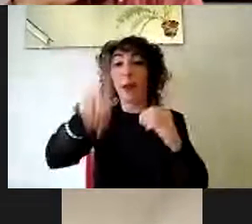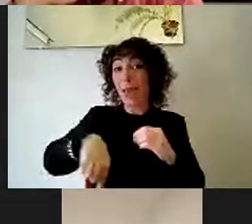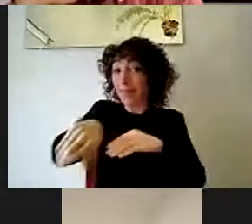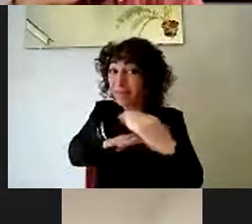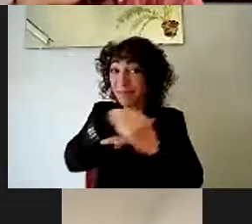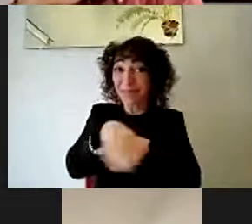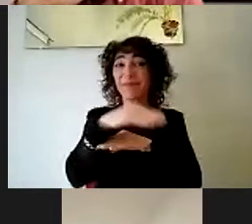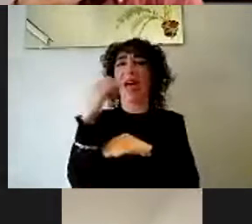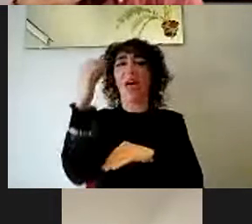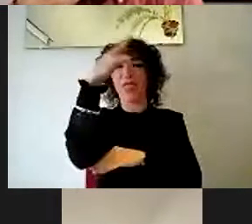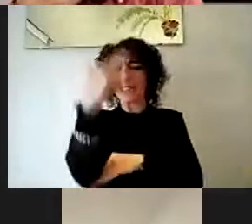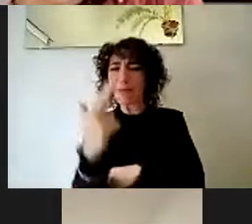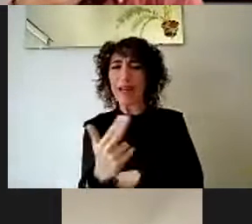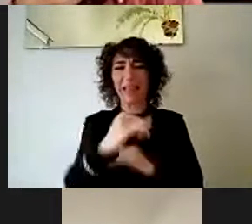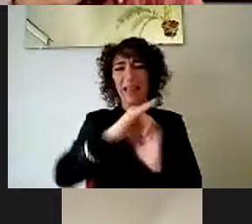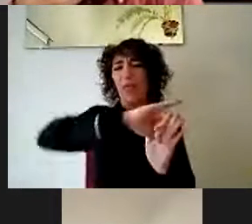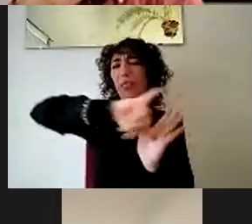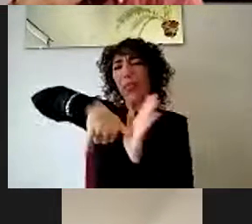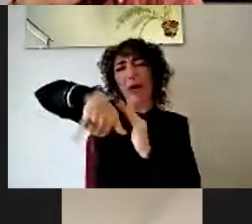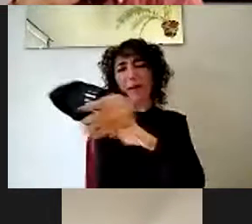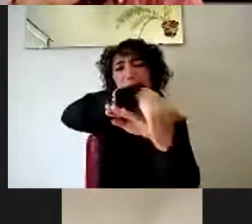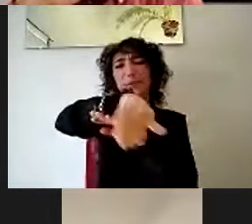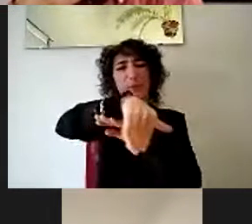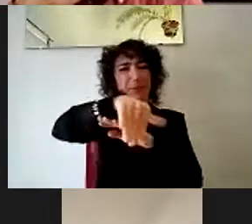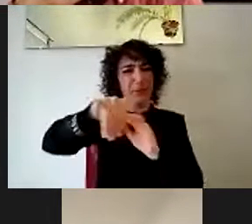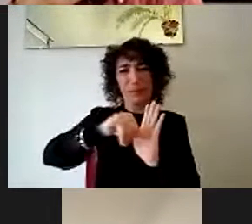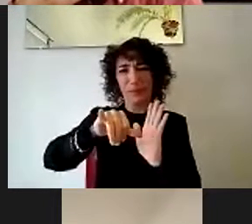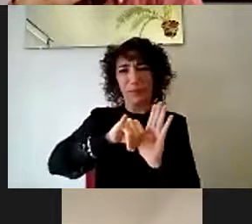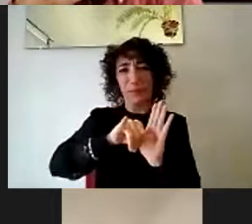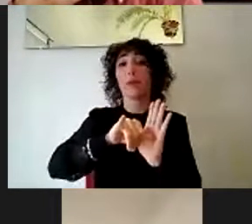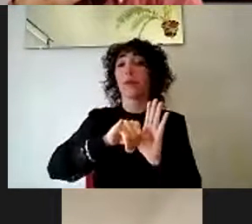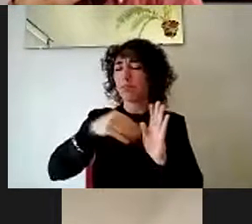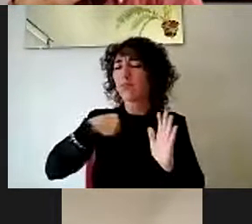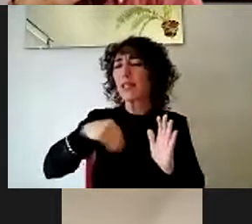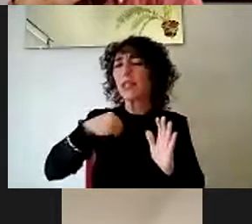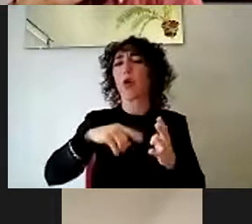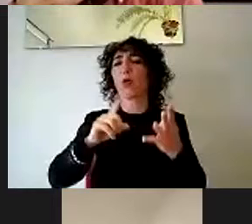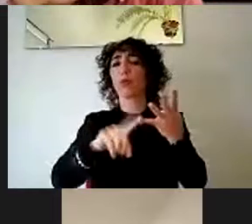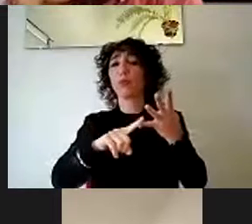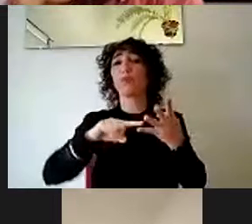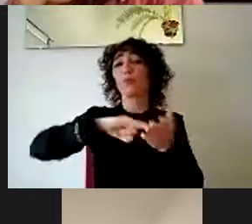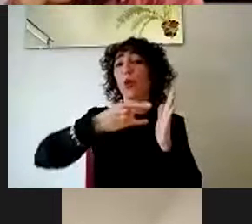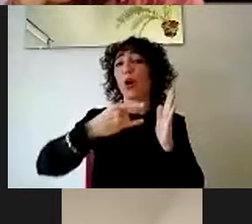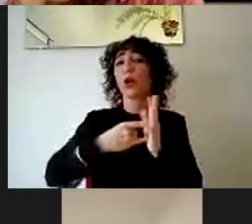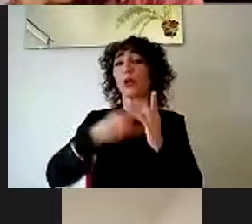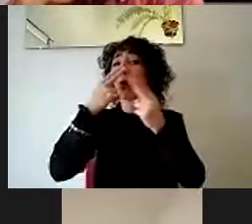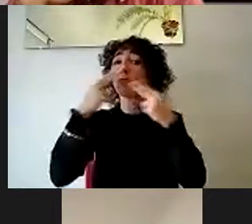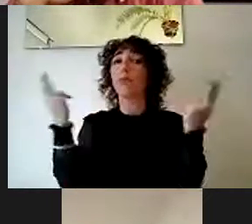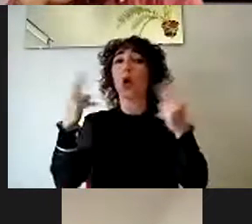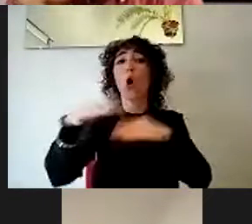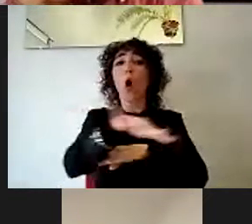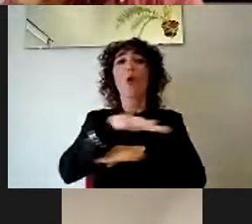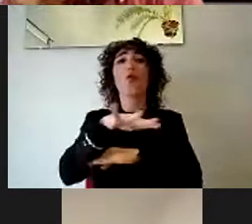todas y cada una de las inmediaciones de la zona de Martínez a Bolafio, el proyecto de alumbrado público de la zona de la calle